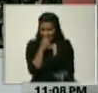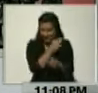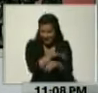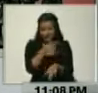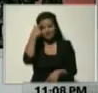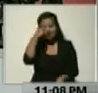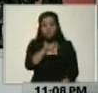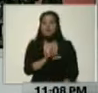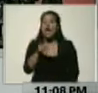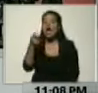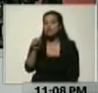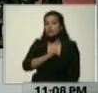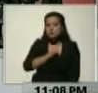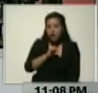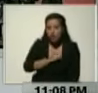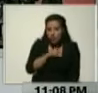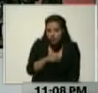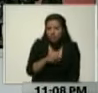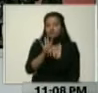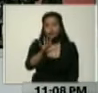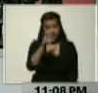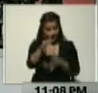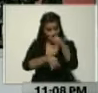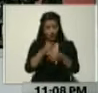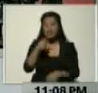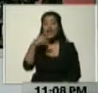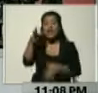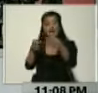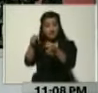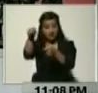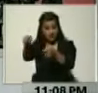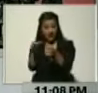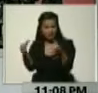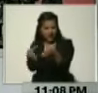de lechería del partido Primero Justicia, celebrada el 27 de febrero, Ramón